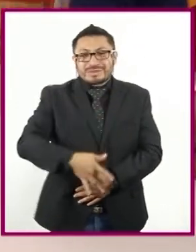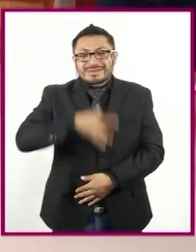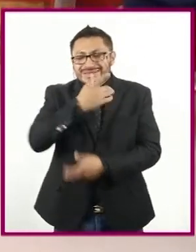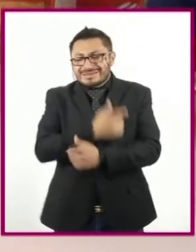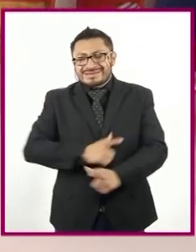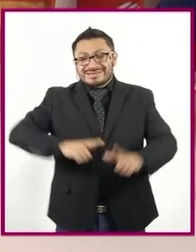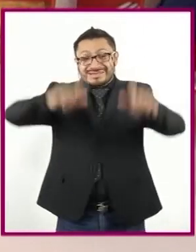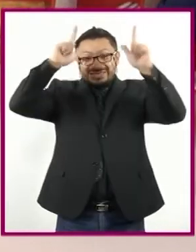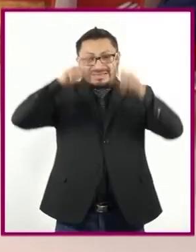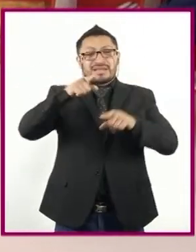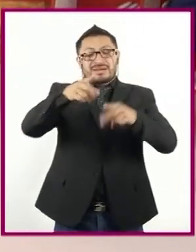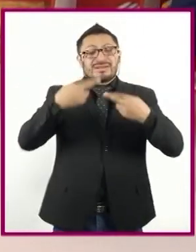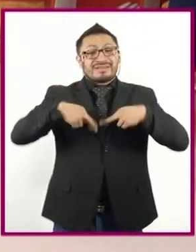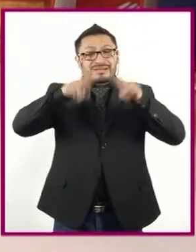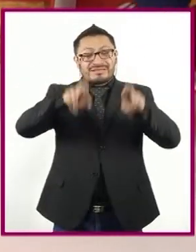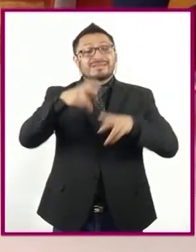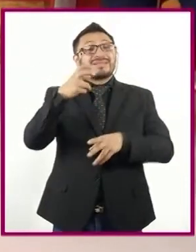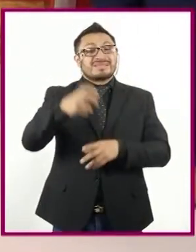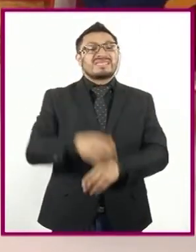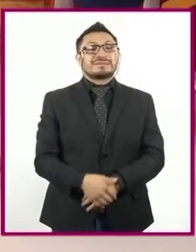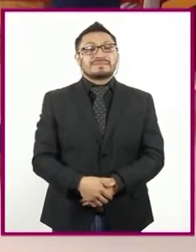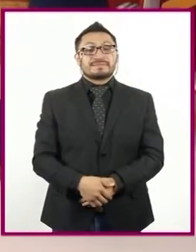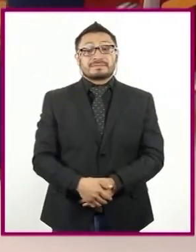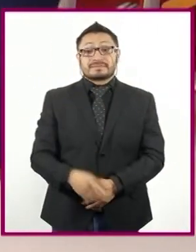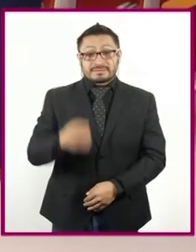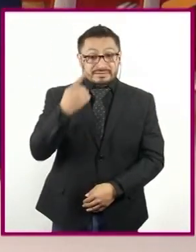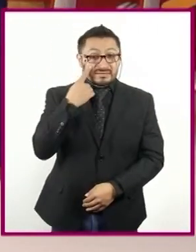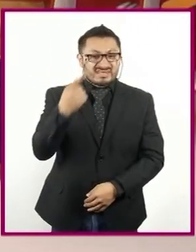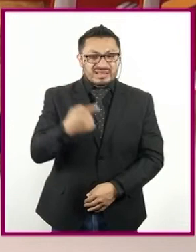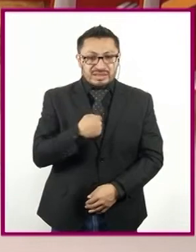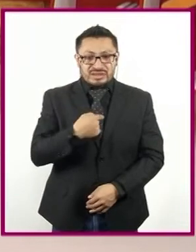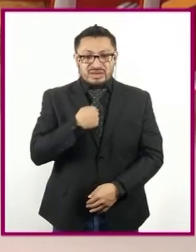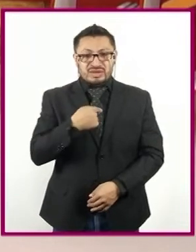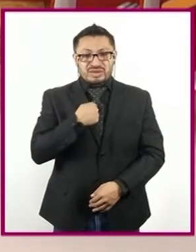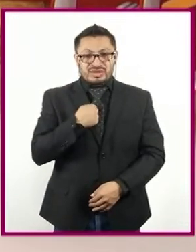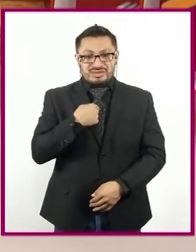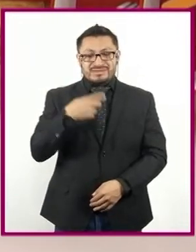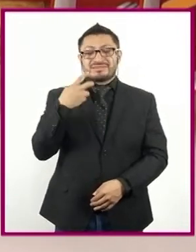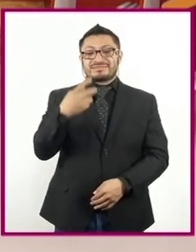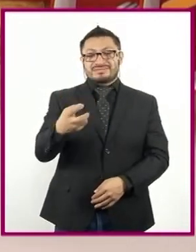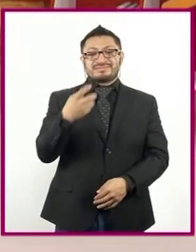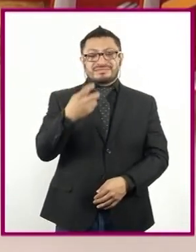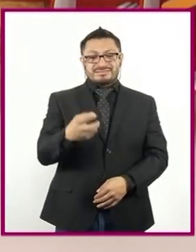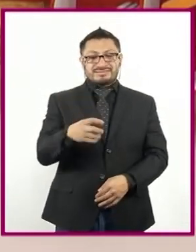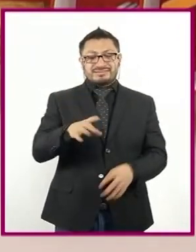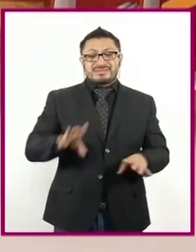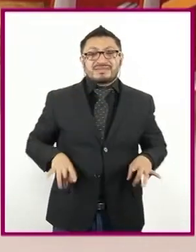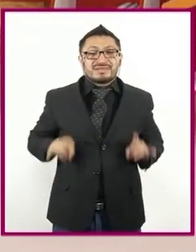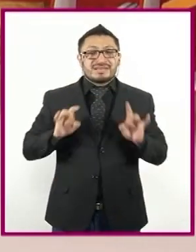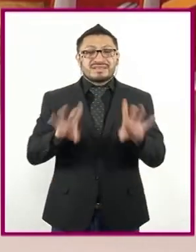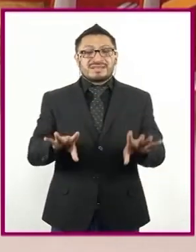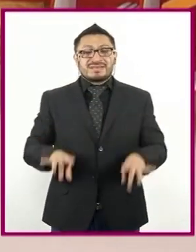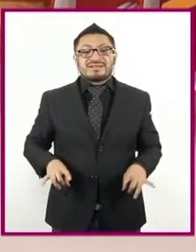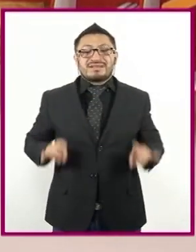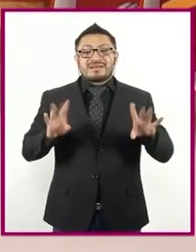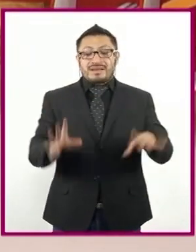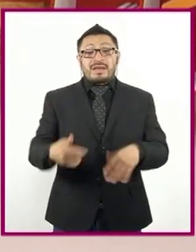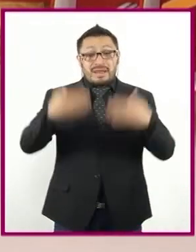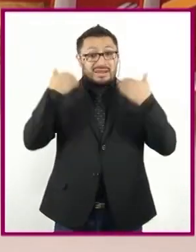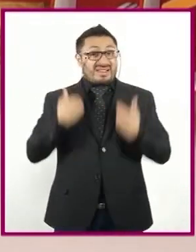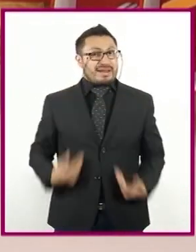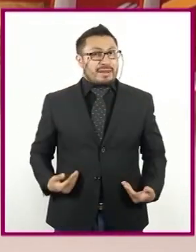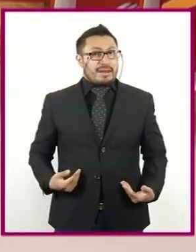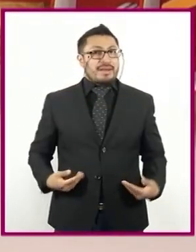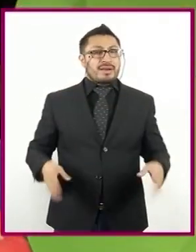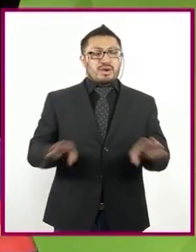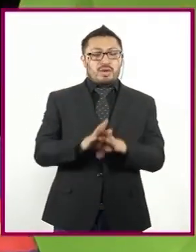tratar de representarlo ahí, por favor. Ah, pues mira, yo precisamente traje el canguro. A mí en lo personal